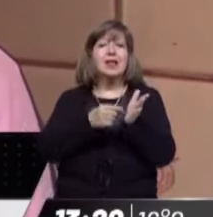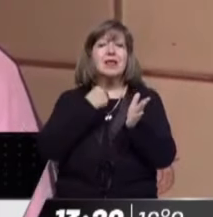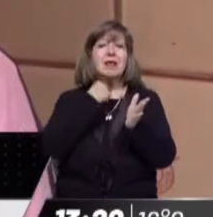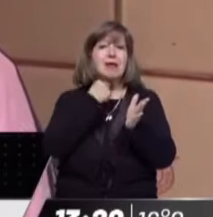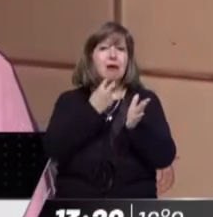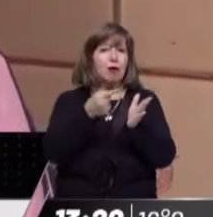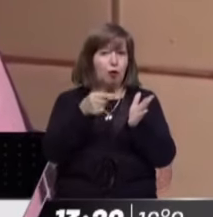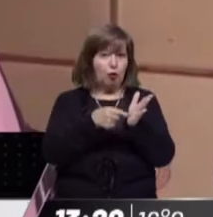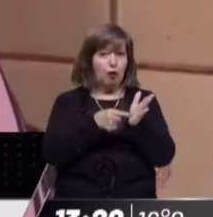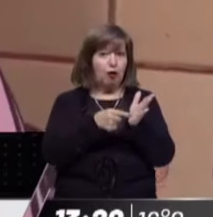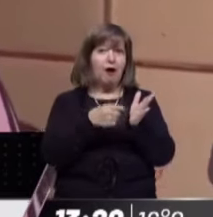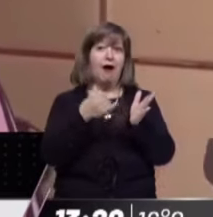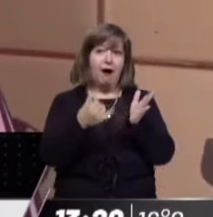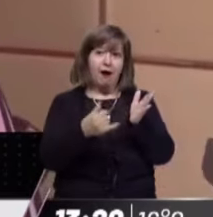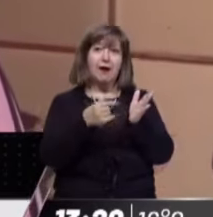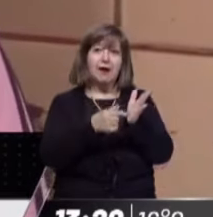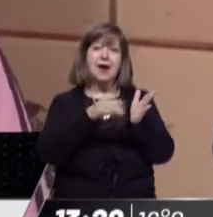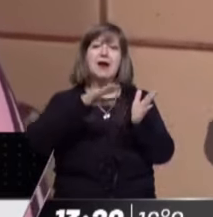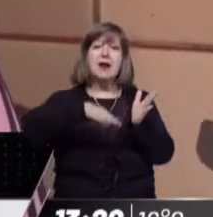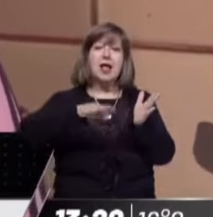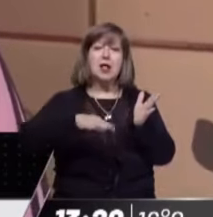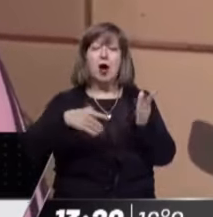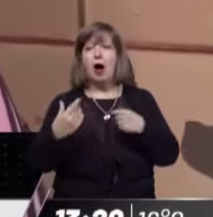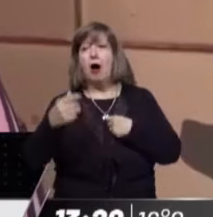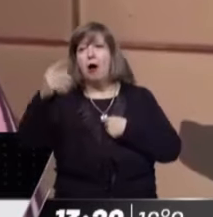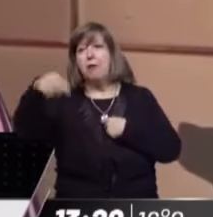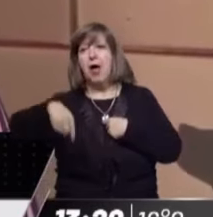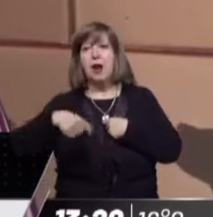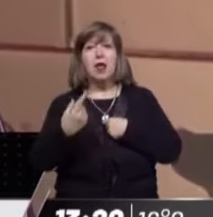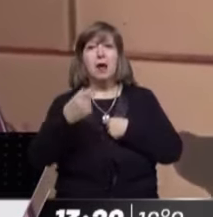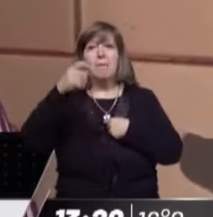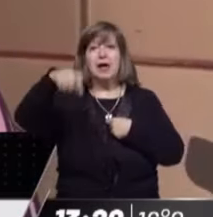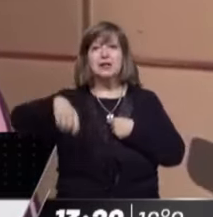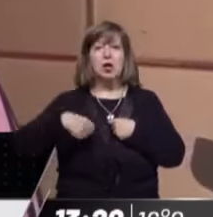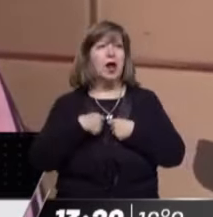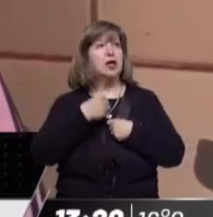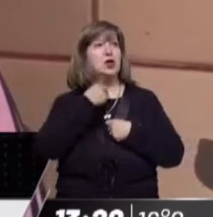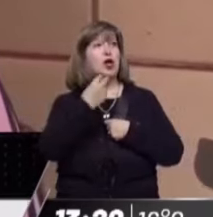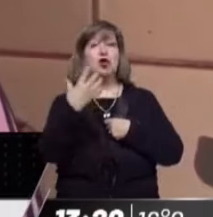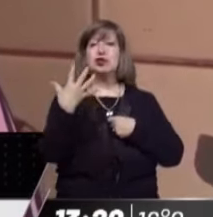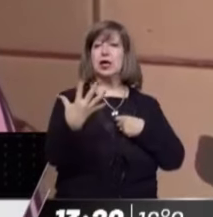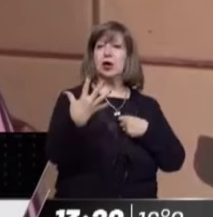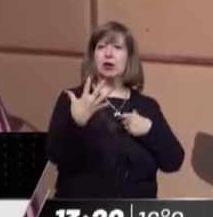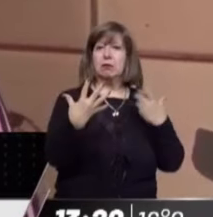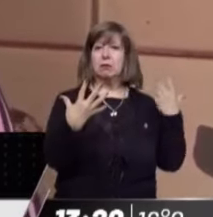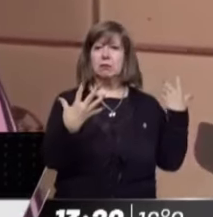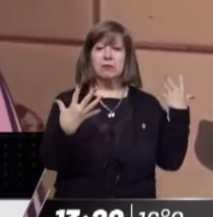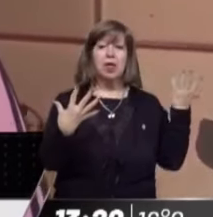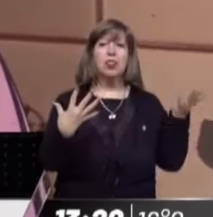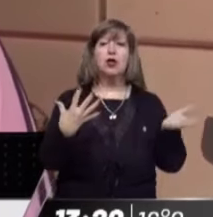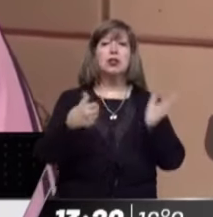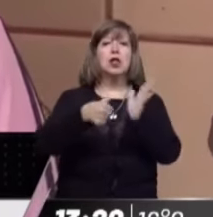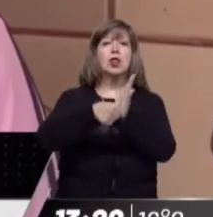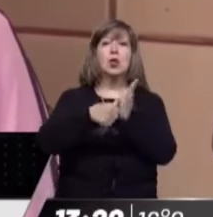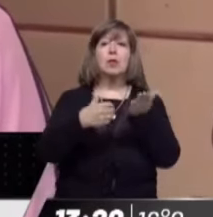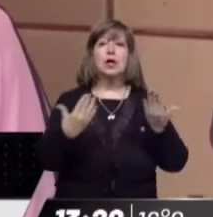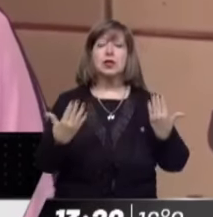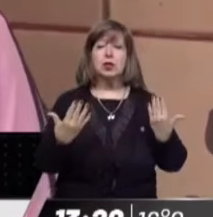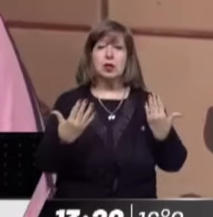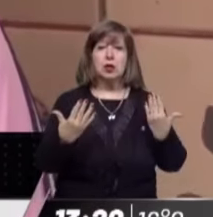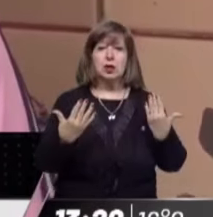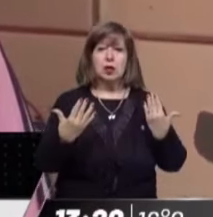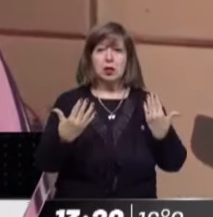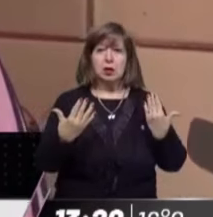realidad ese niño existe no que de repente venga Pepito tonguito y me diga tengo cinco niños no nosotros lo que queremos ver que en realidad el